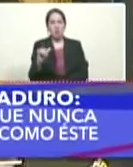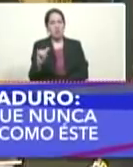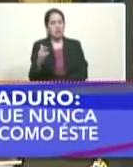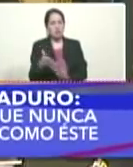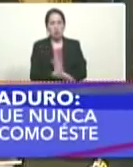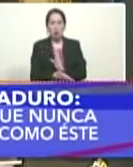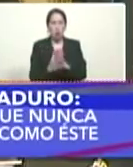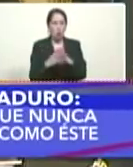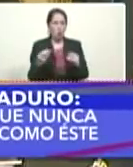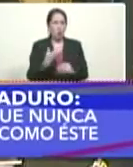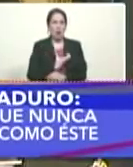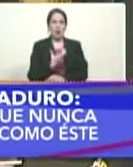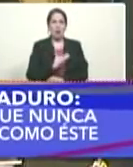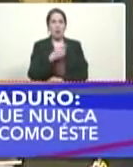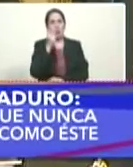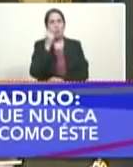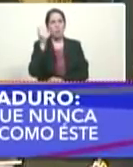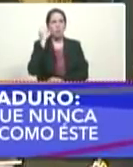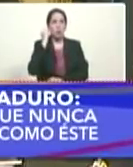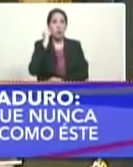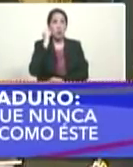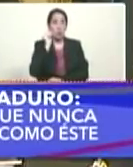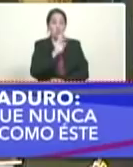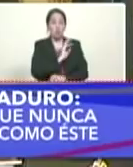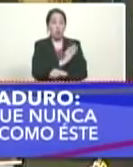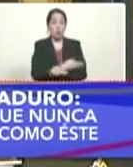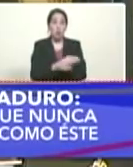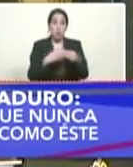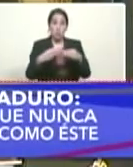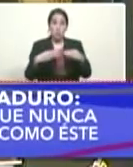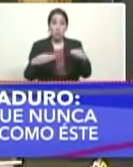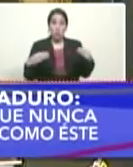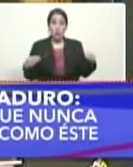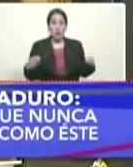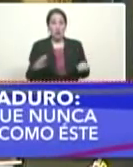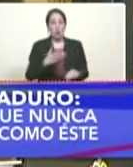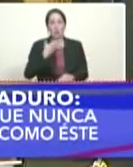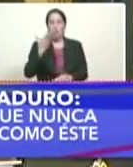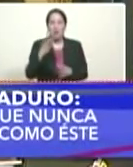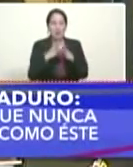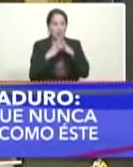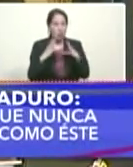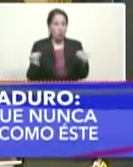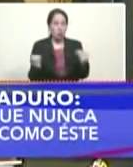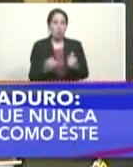alcaldes y alcaldesas el poder popular lo puede todo